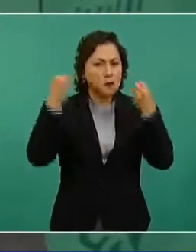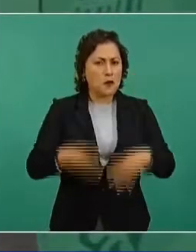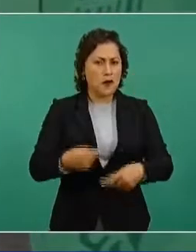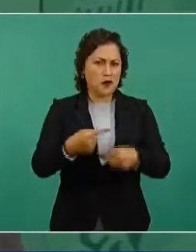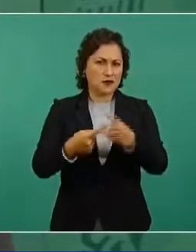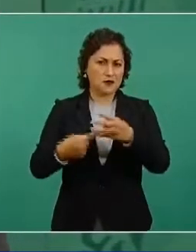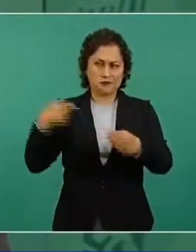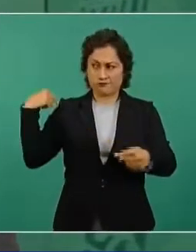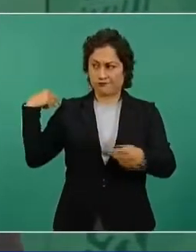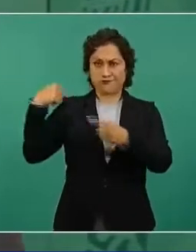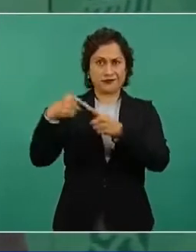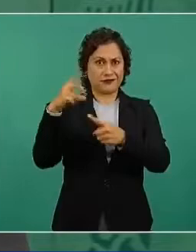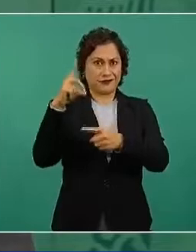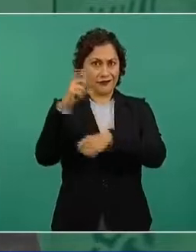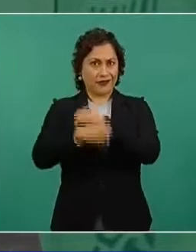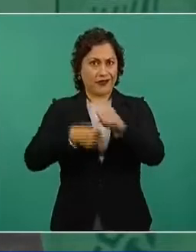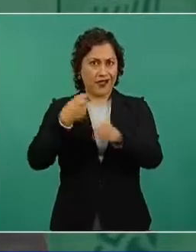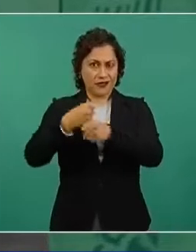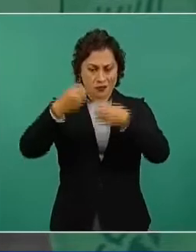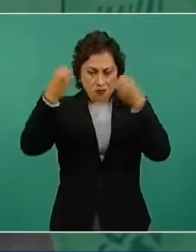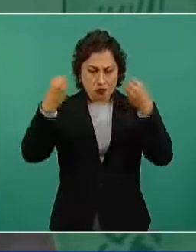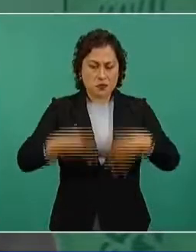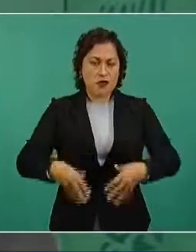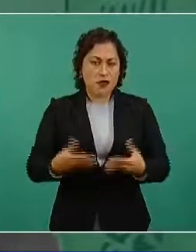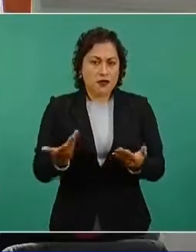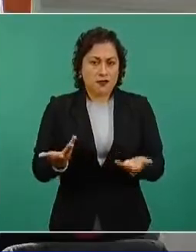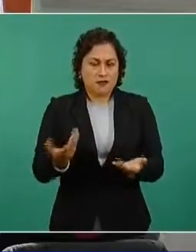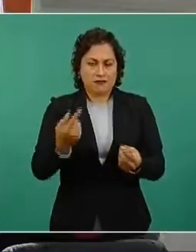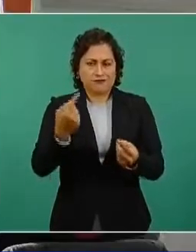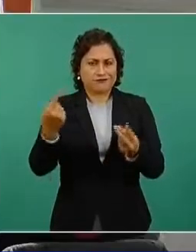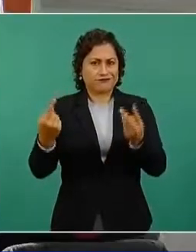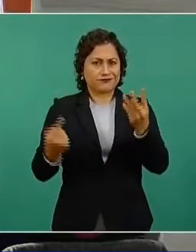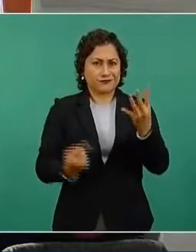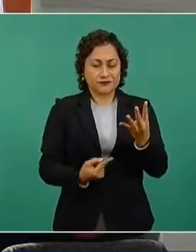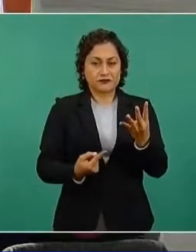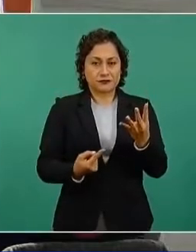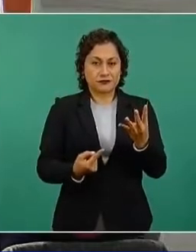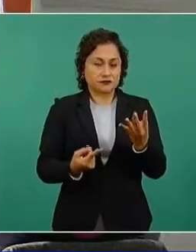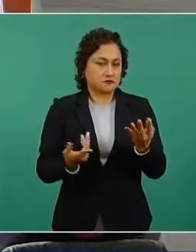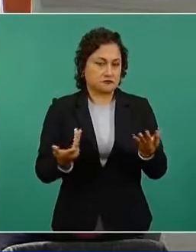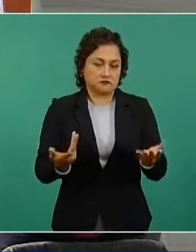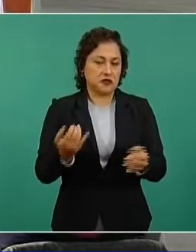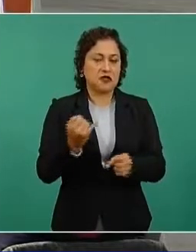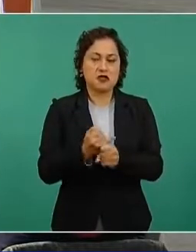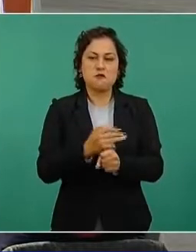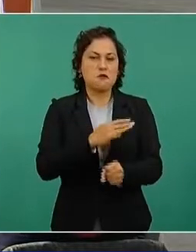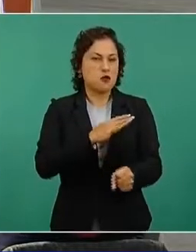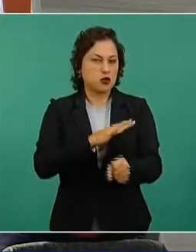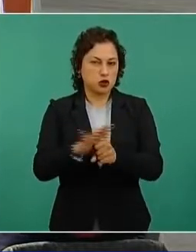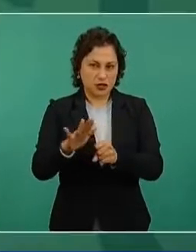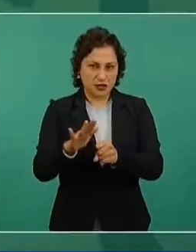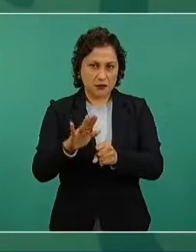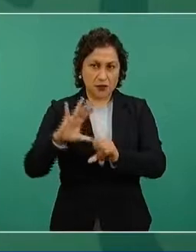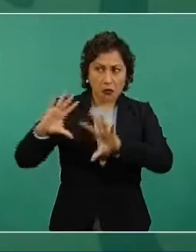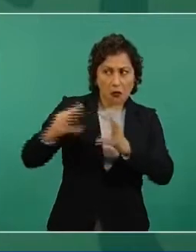Eso sí, generaría inestabilidad. Pero si gradualmente vamos